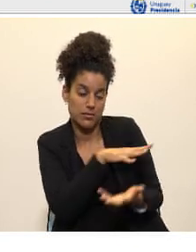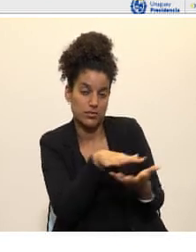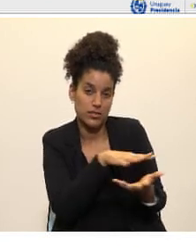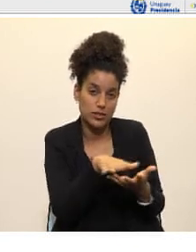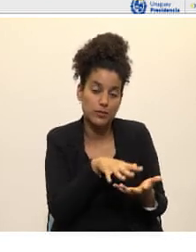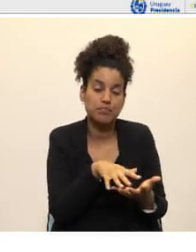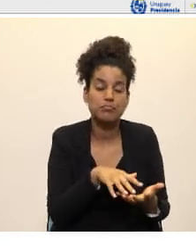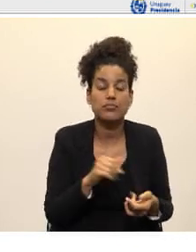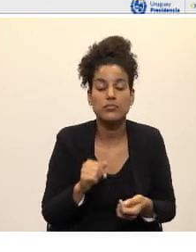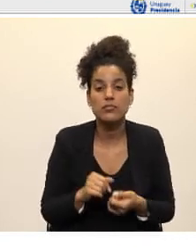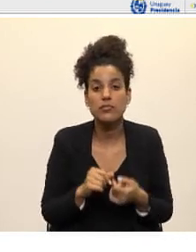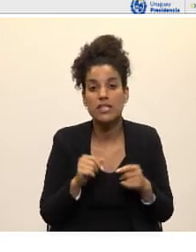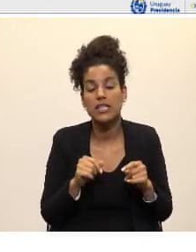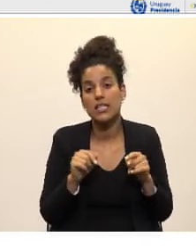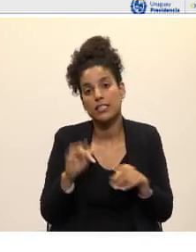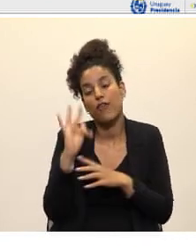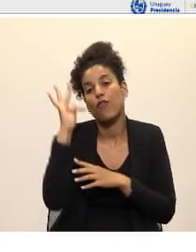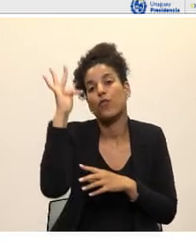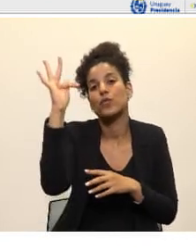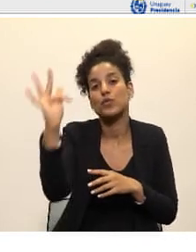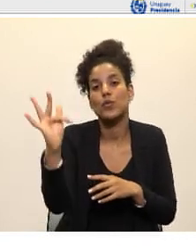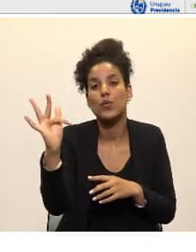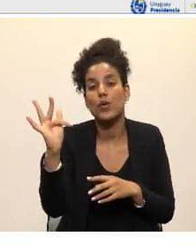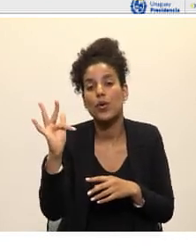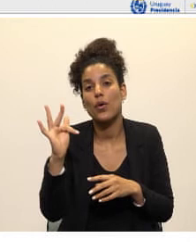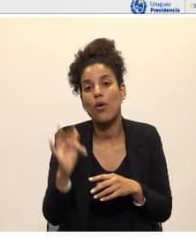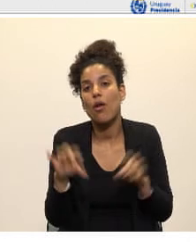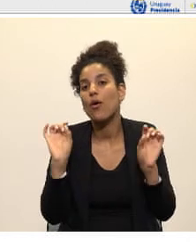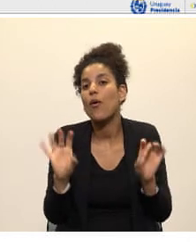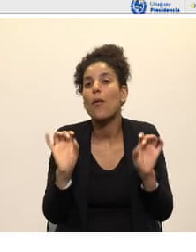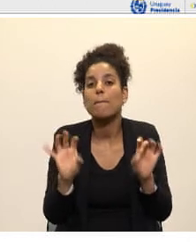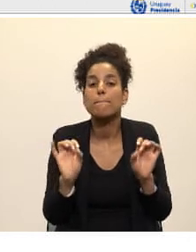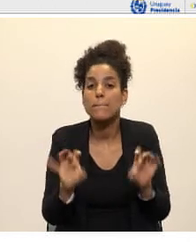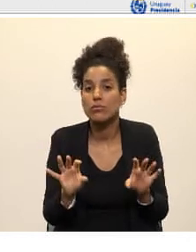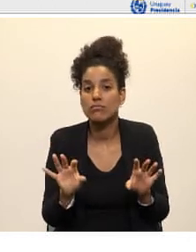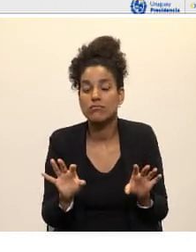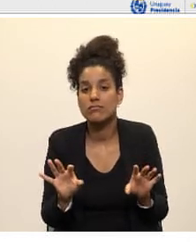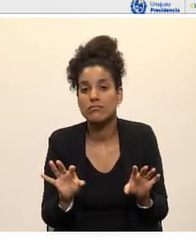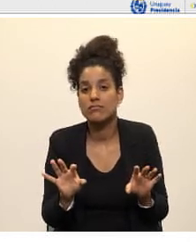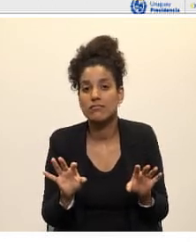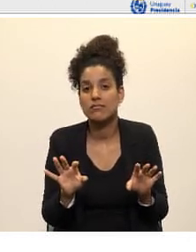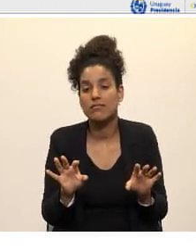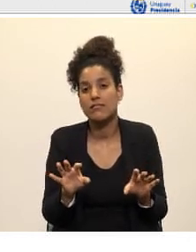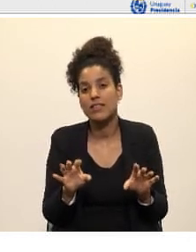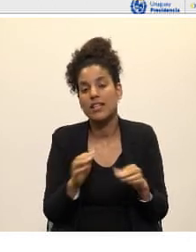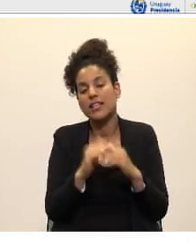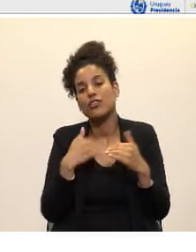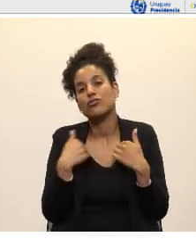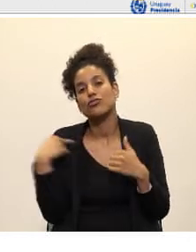ha mostrado que ese futuro, lo común, tiene que ponernos por encima